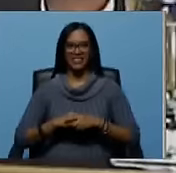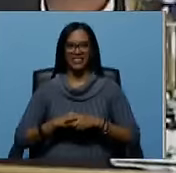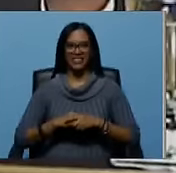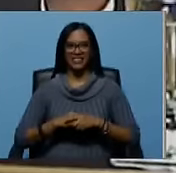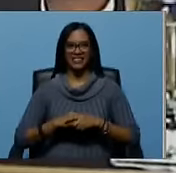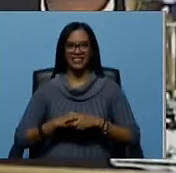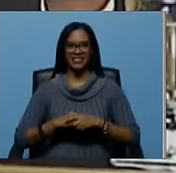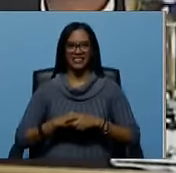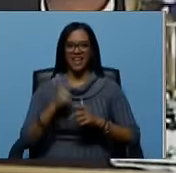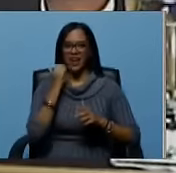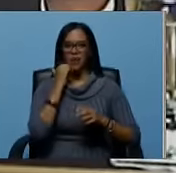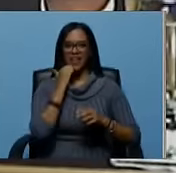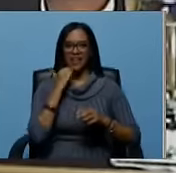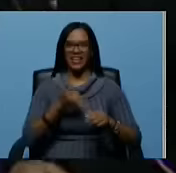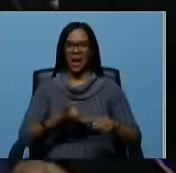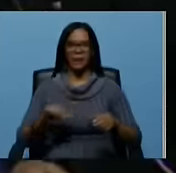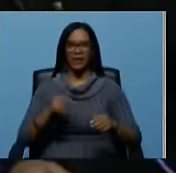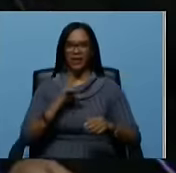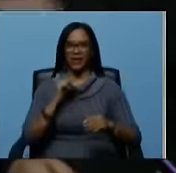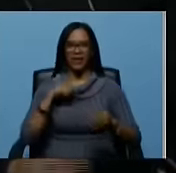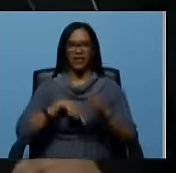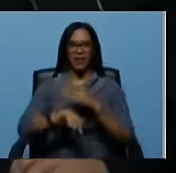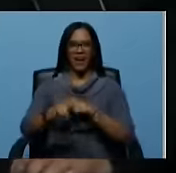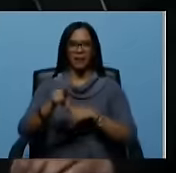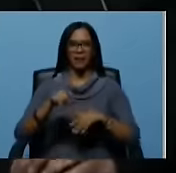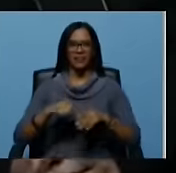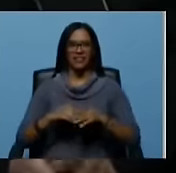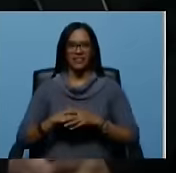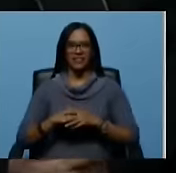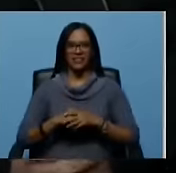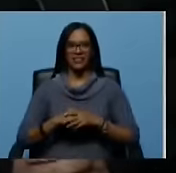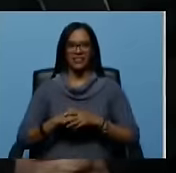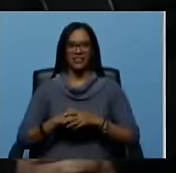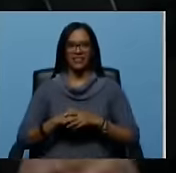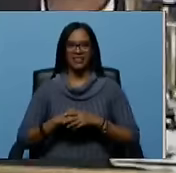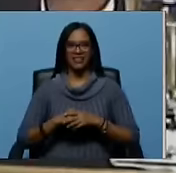Estaba en huelga de hambre allá afuera que no lo dejaban pasar.